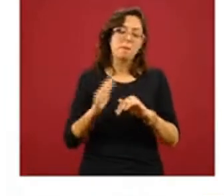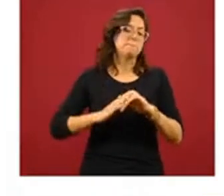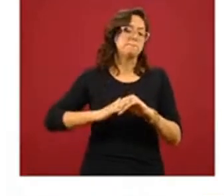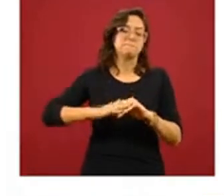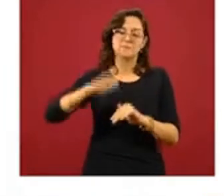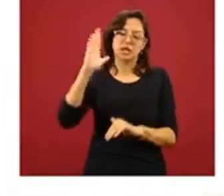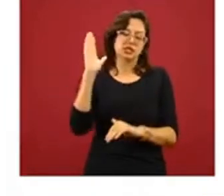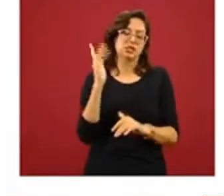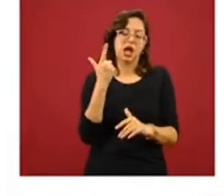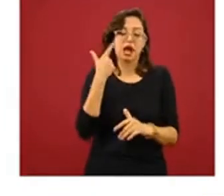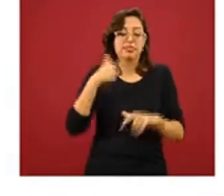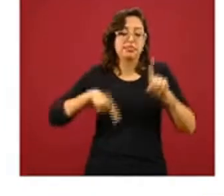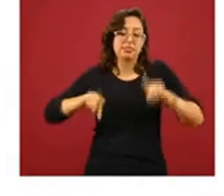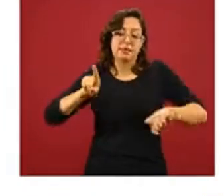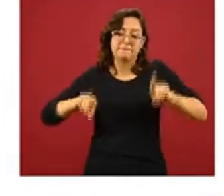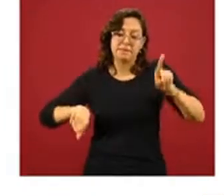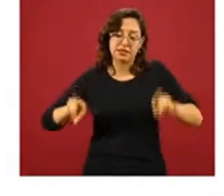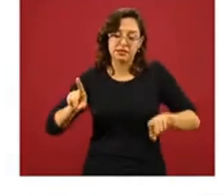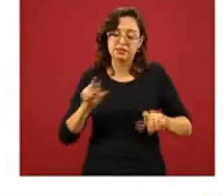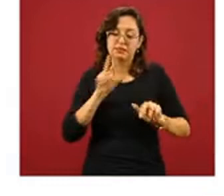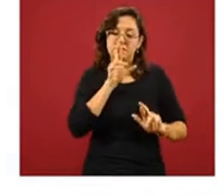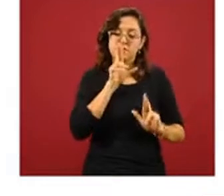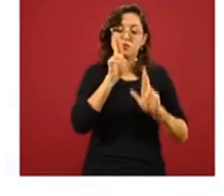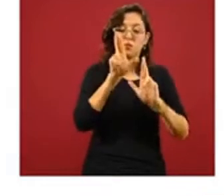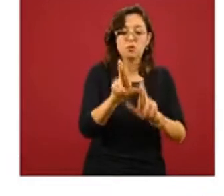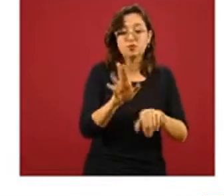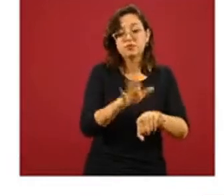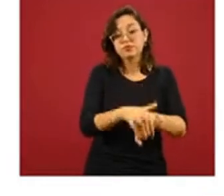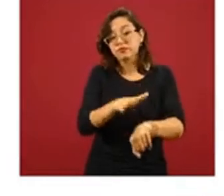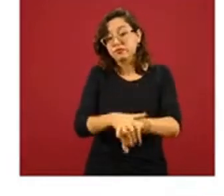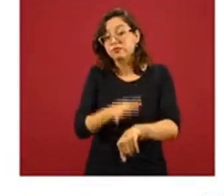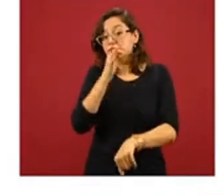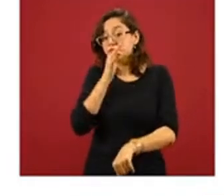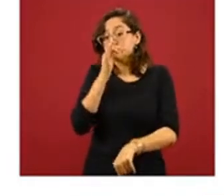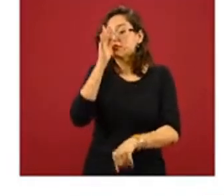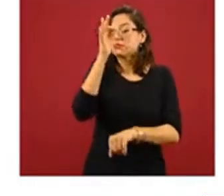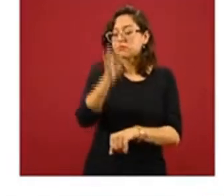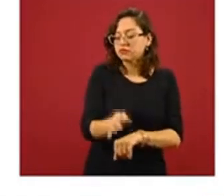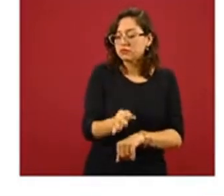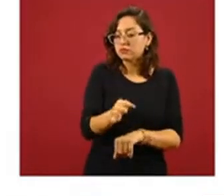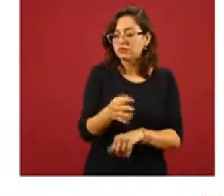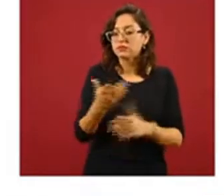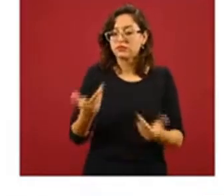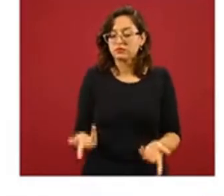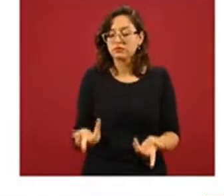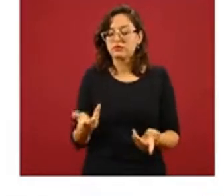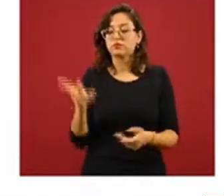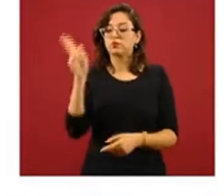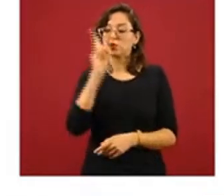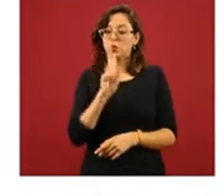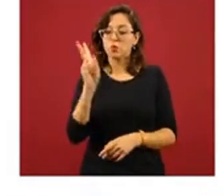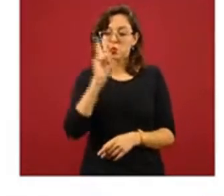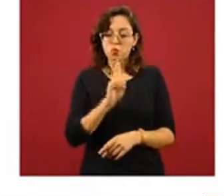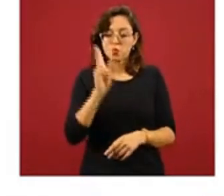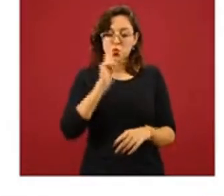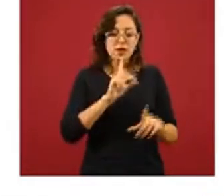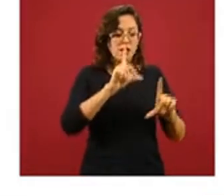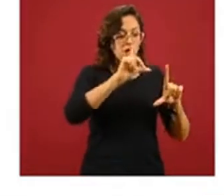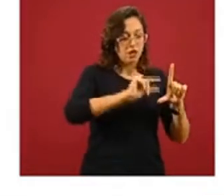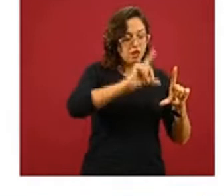poco más. Siempre llamamos la atención a ustedes que independientemente que el número de pruebas, porque las barras, ¿no?, de